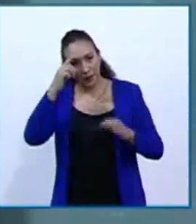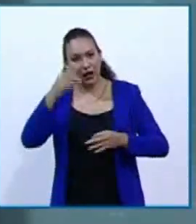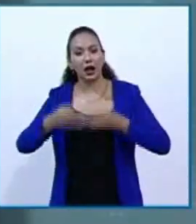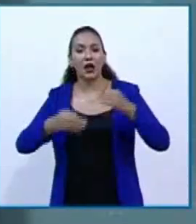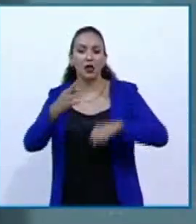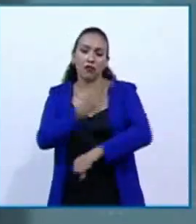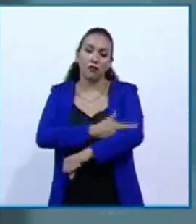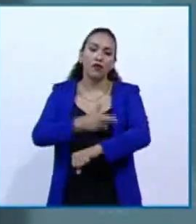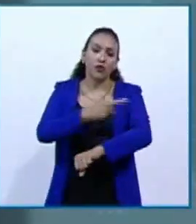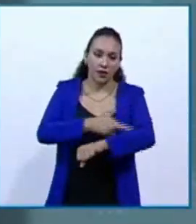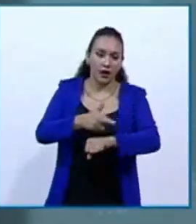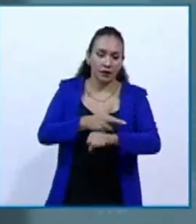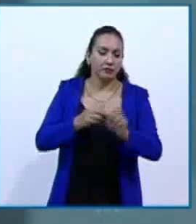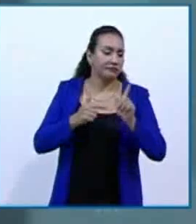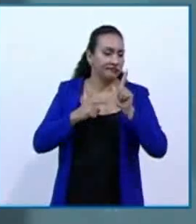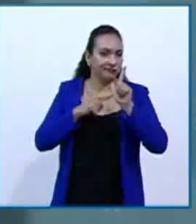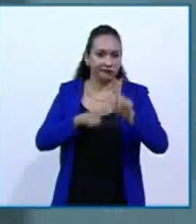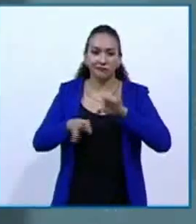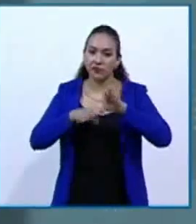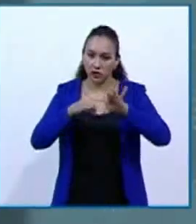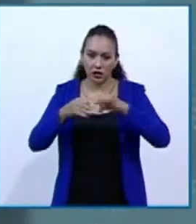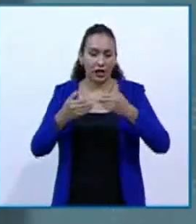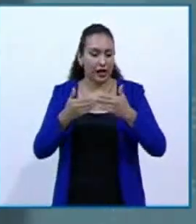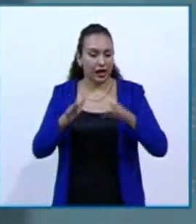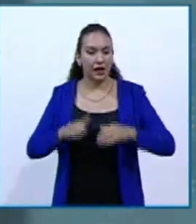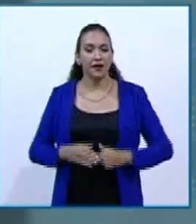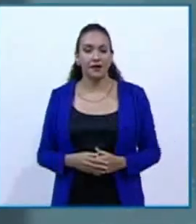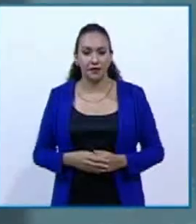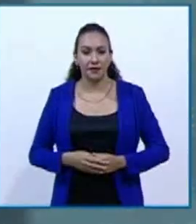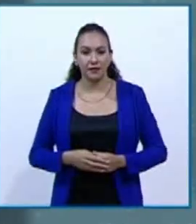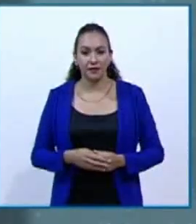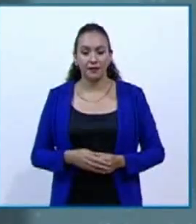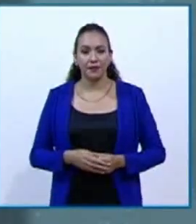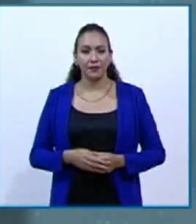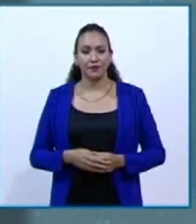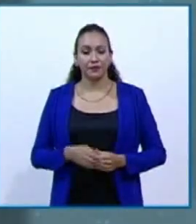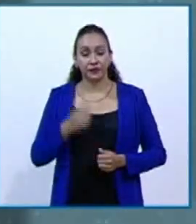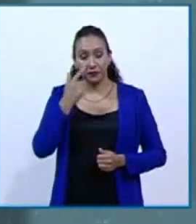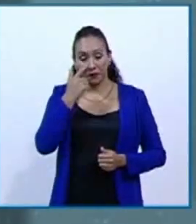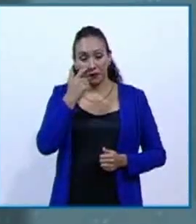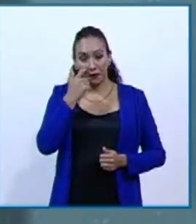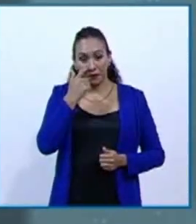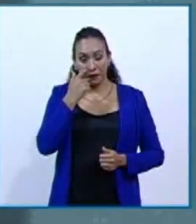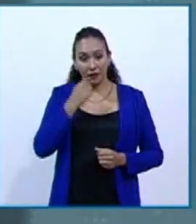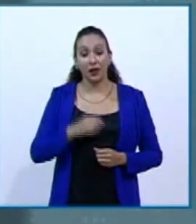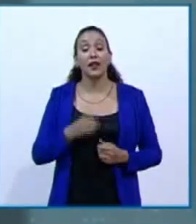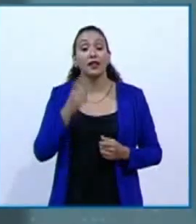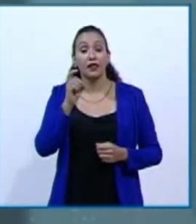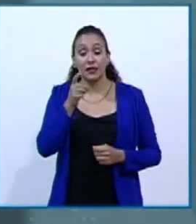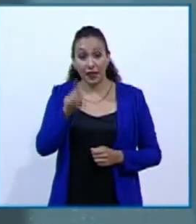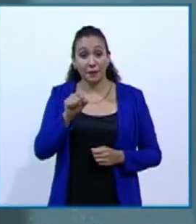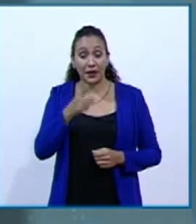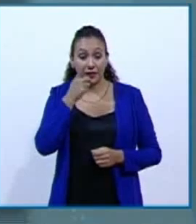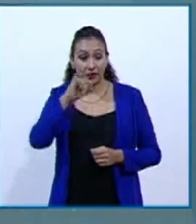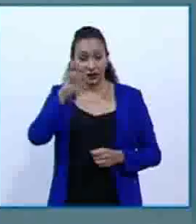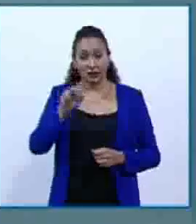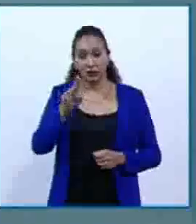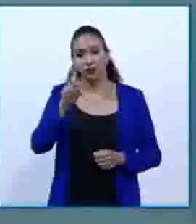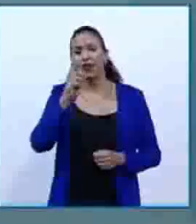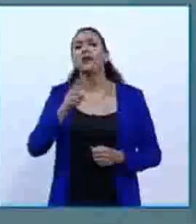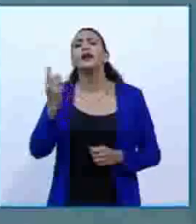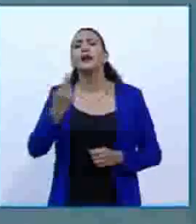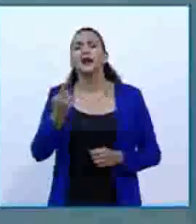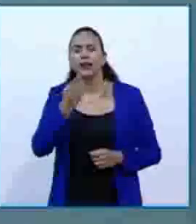tramitados ante los órganos jurisdiccionales federales y áreas administrativas. Cabe recordar que la JUFET había establecido como condición